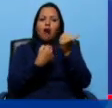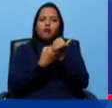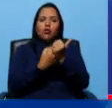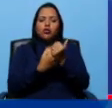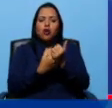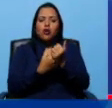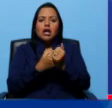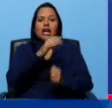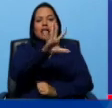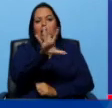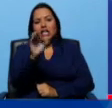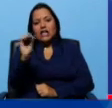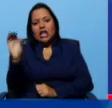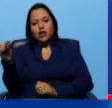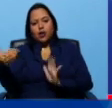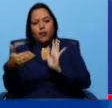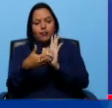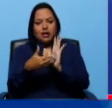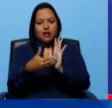de 500.000